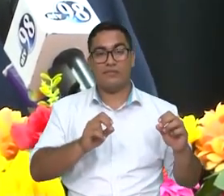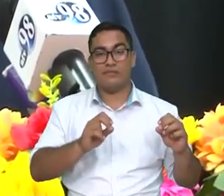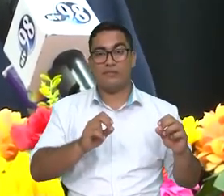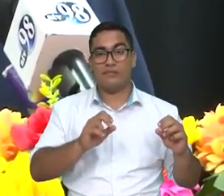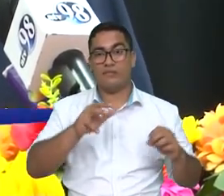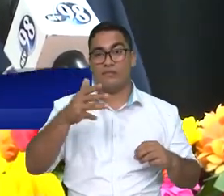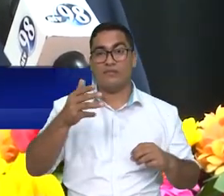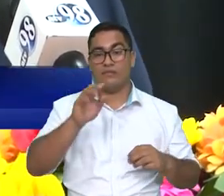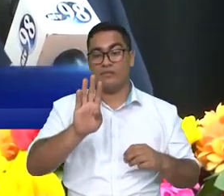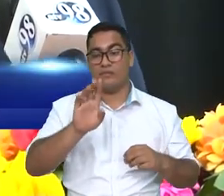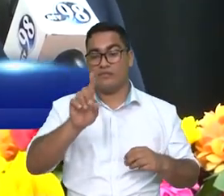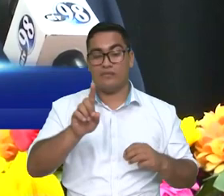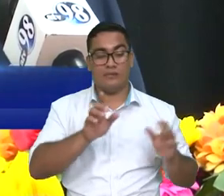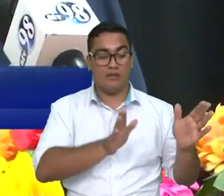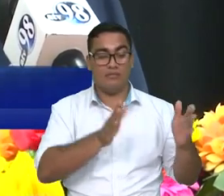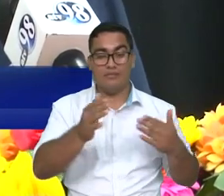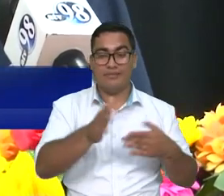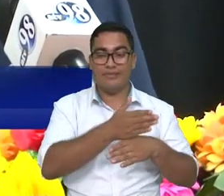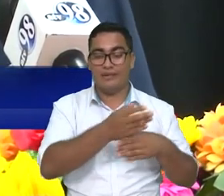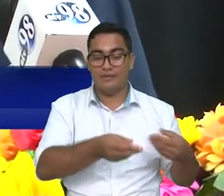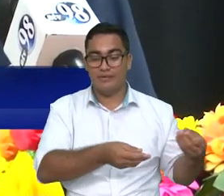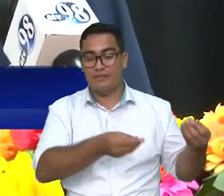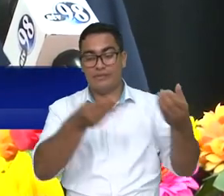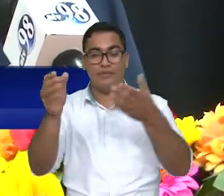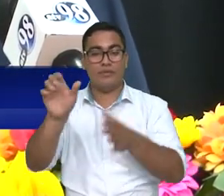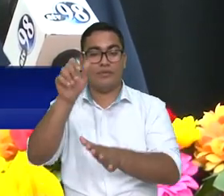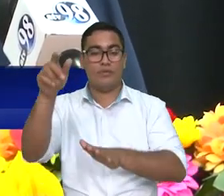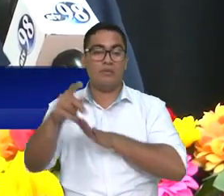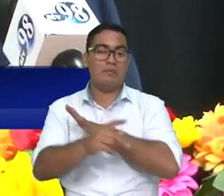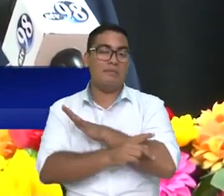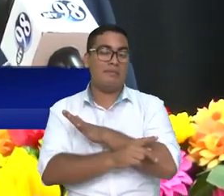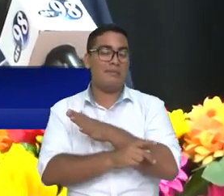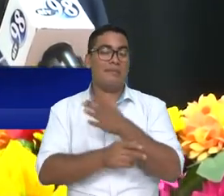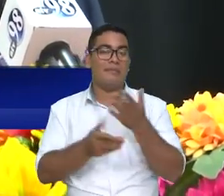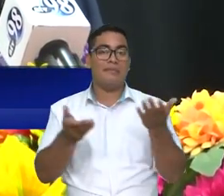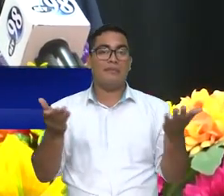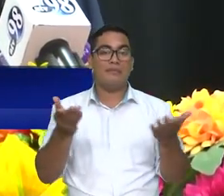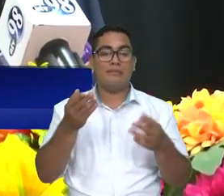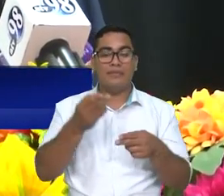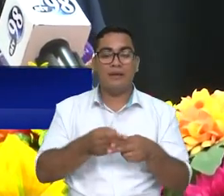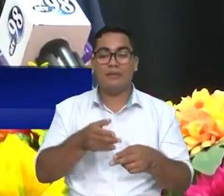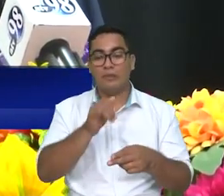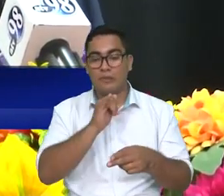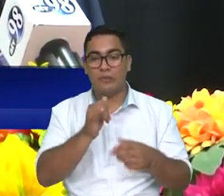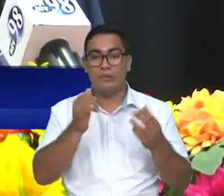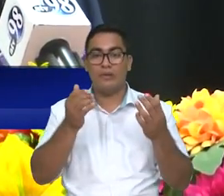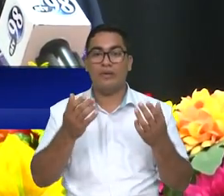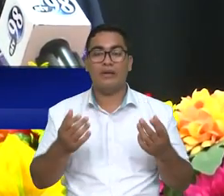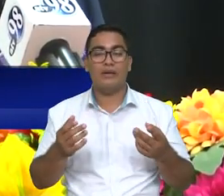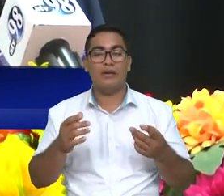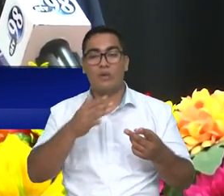941 contenedores conteniendo productos de exportación, licores,